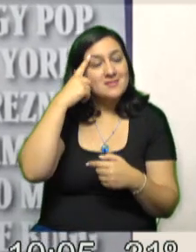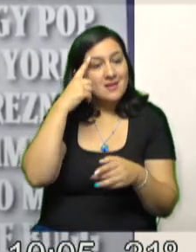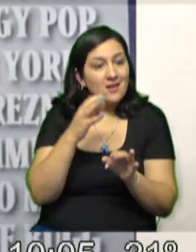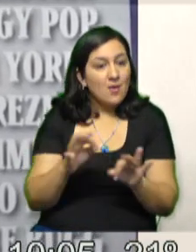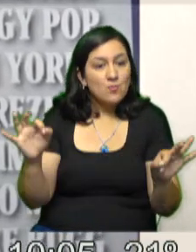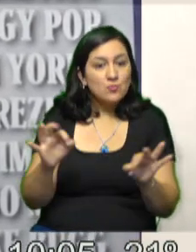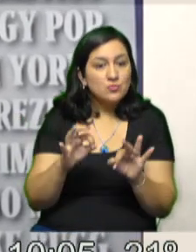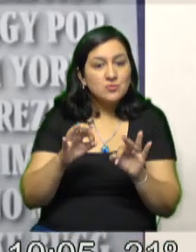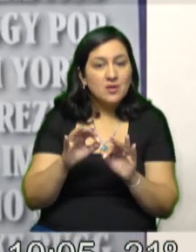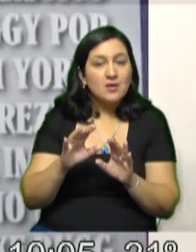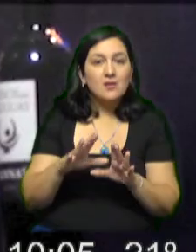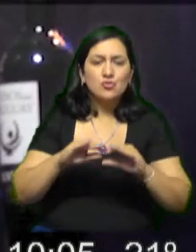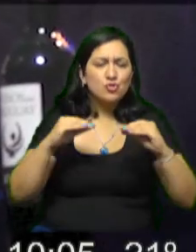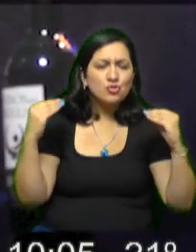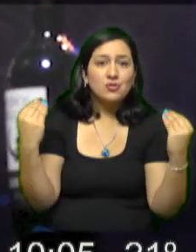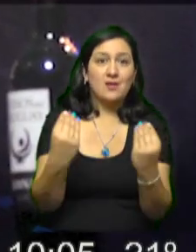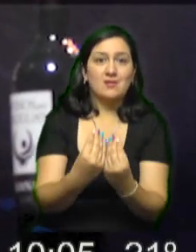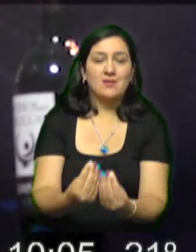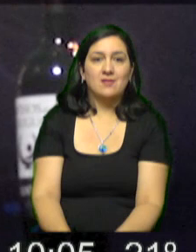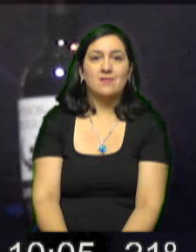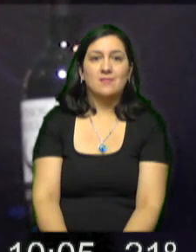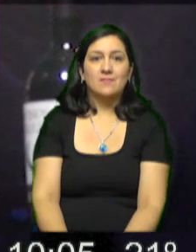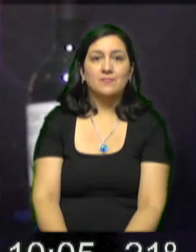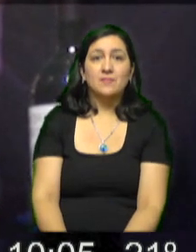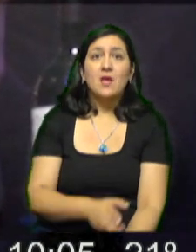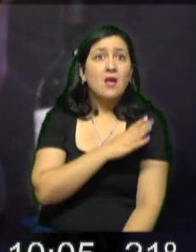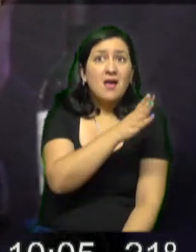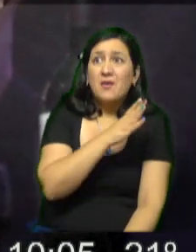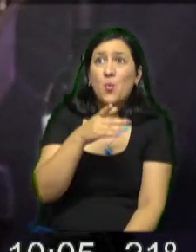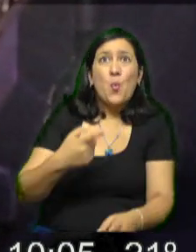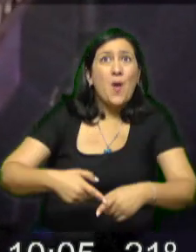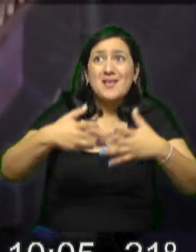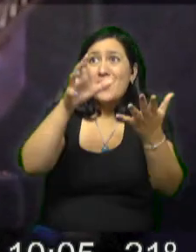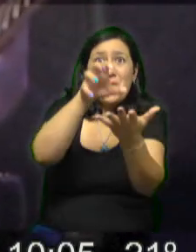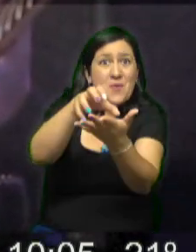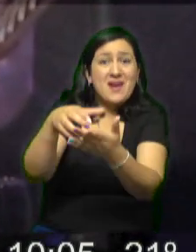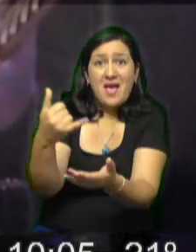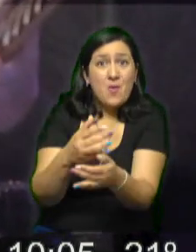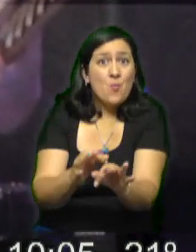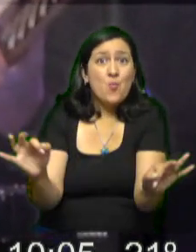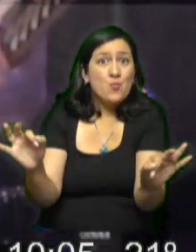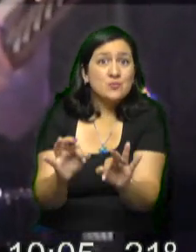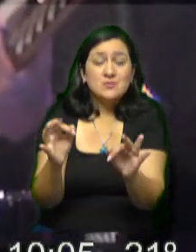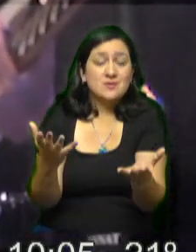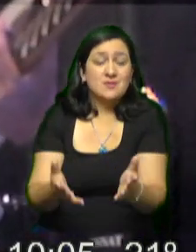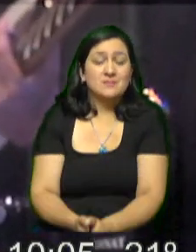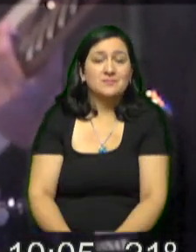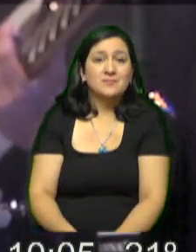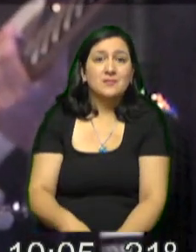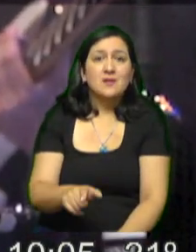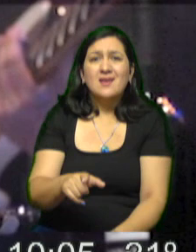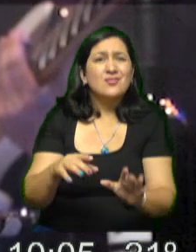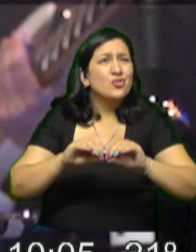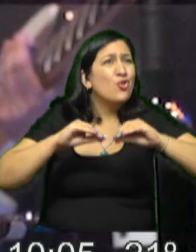es totalitaria. Y vayas donde vayas, hay música. La música en este momento es un imperio. Es